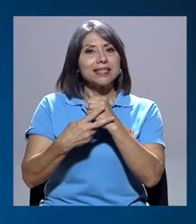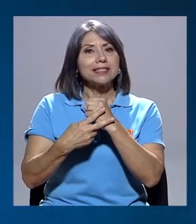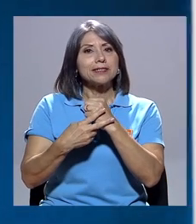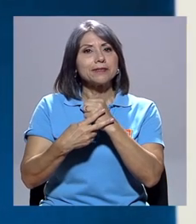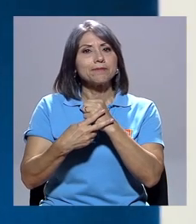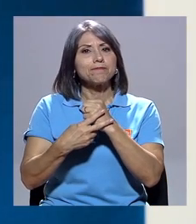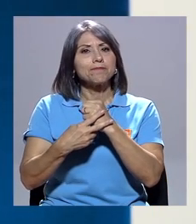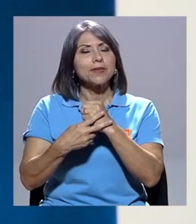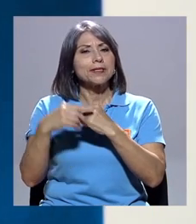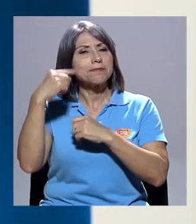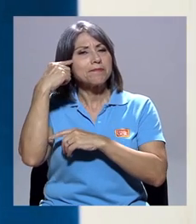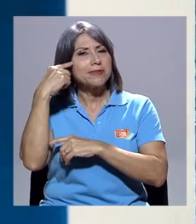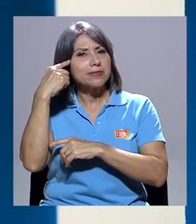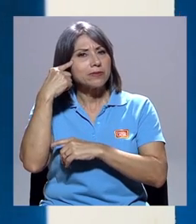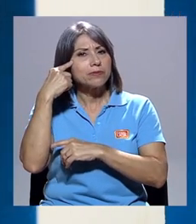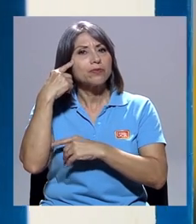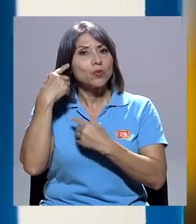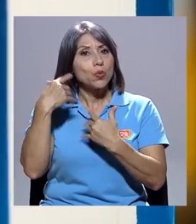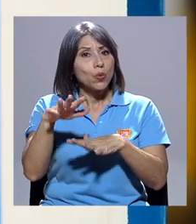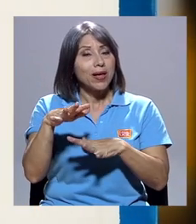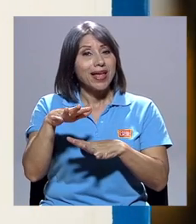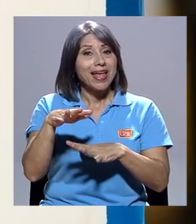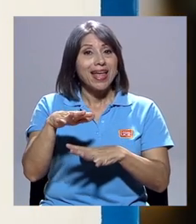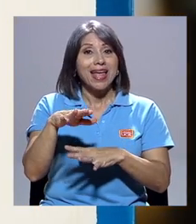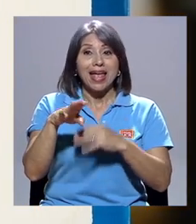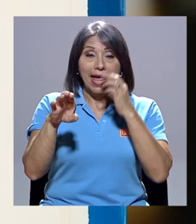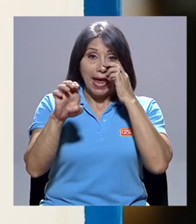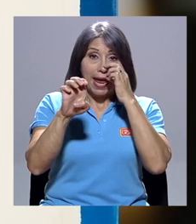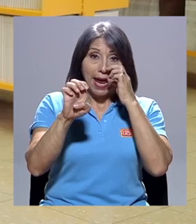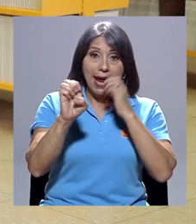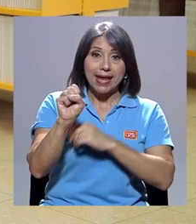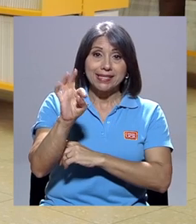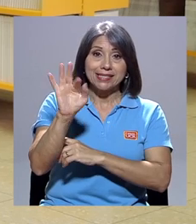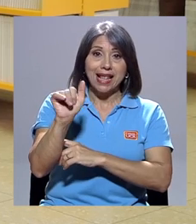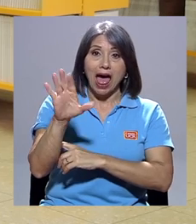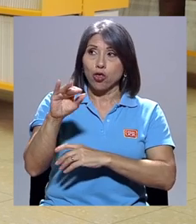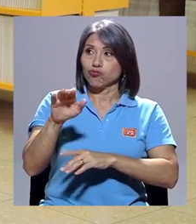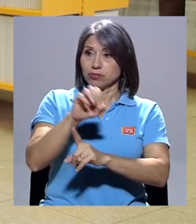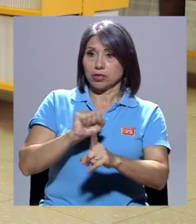que los orígenes del estado de bienestar en salud